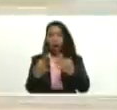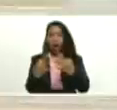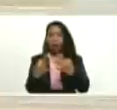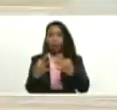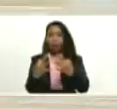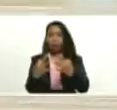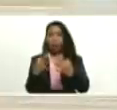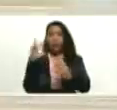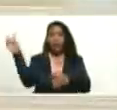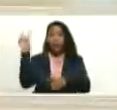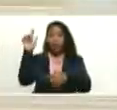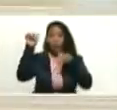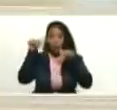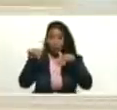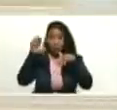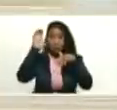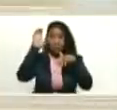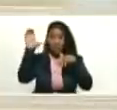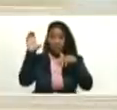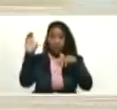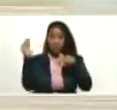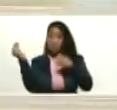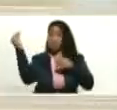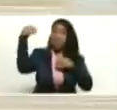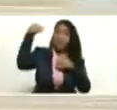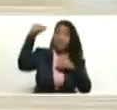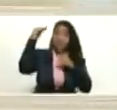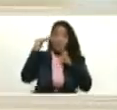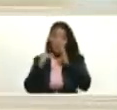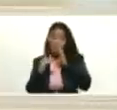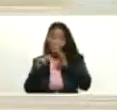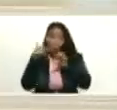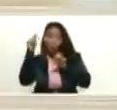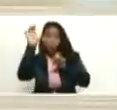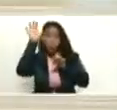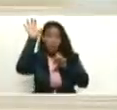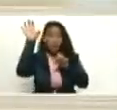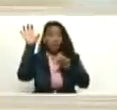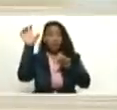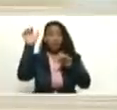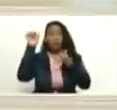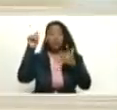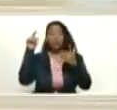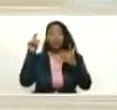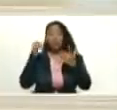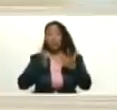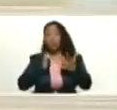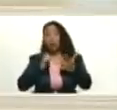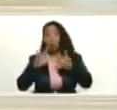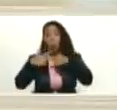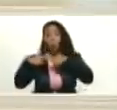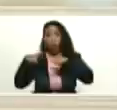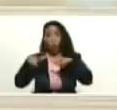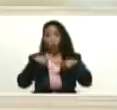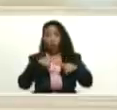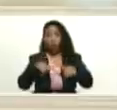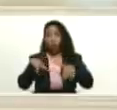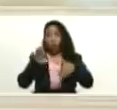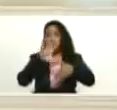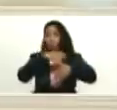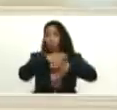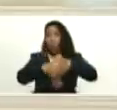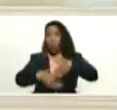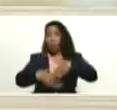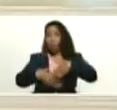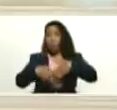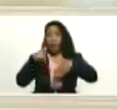Venezuela es un país ni más ni menos que ningún otro país del continente ni del mundo. Pero es un